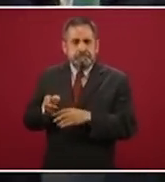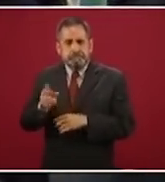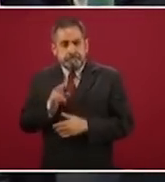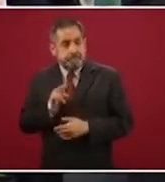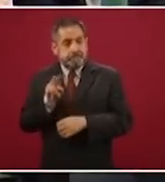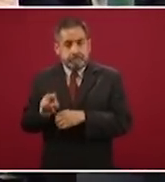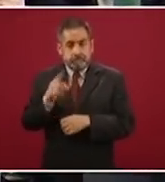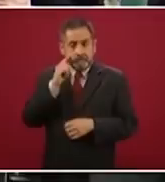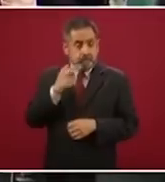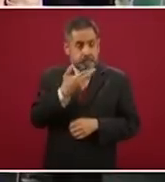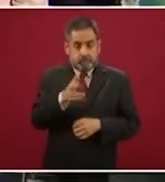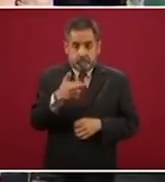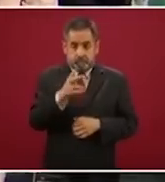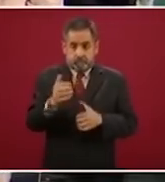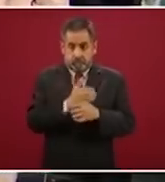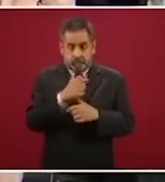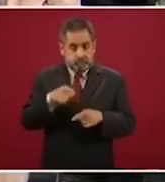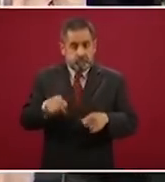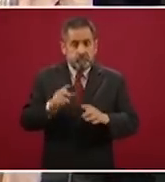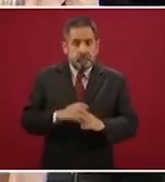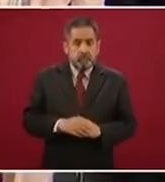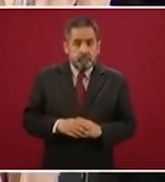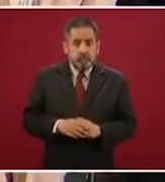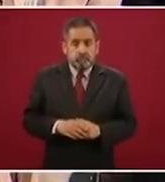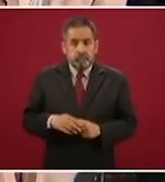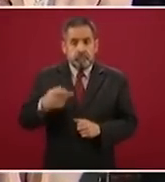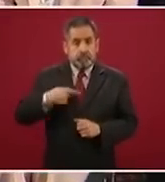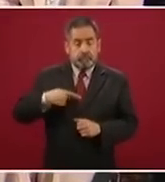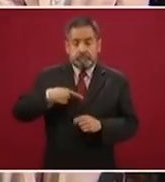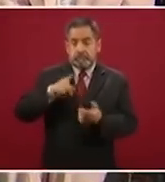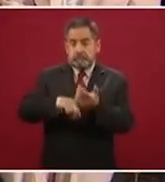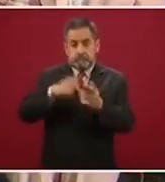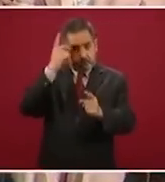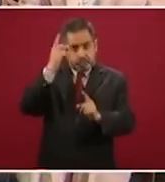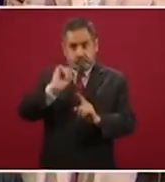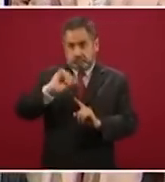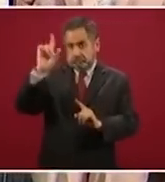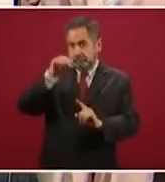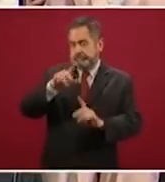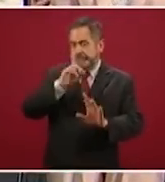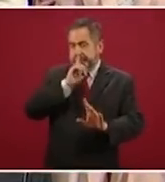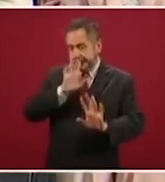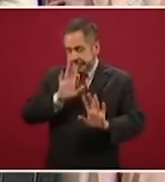y el restaurante bar era de una personalidad